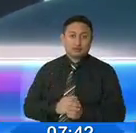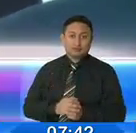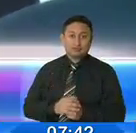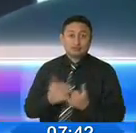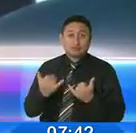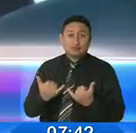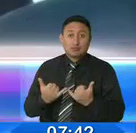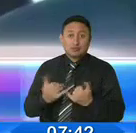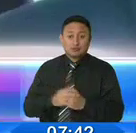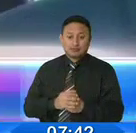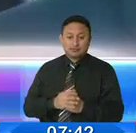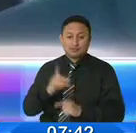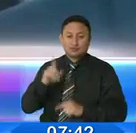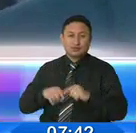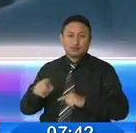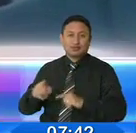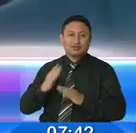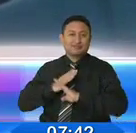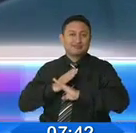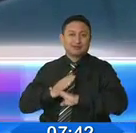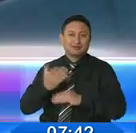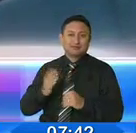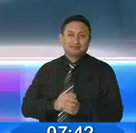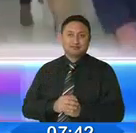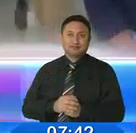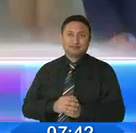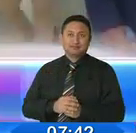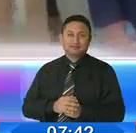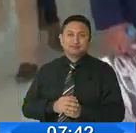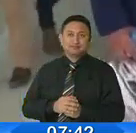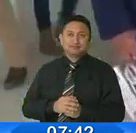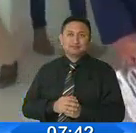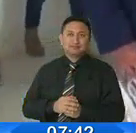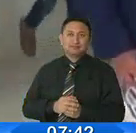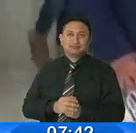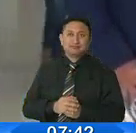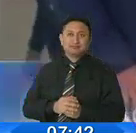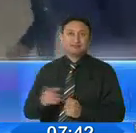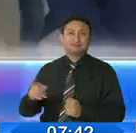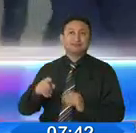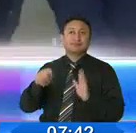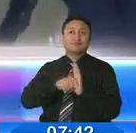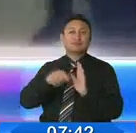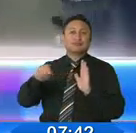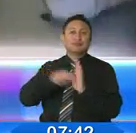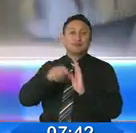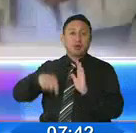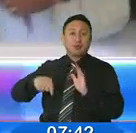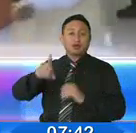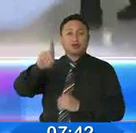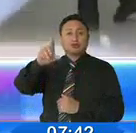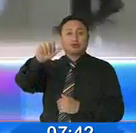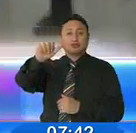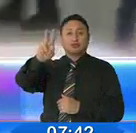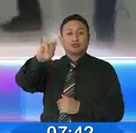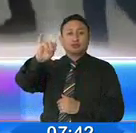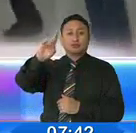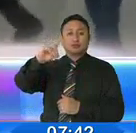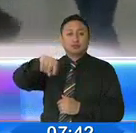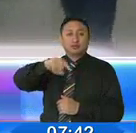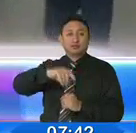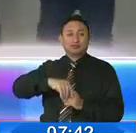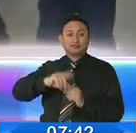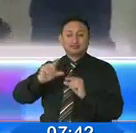hoy no se le permita defenderse en libertad. Patricio Armijos, abogado defensor de David B., miembro policial del